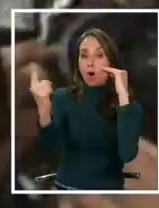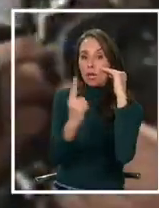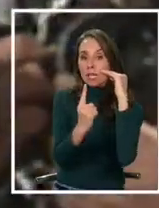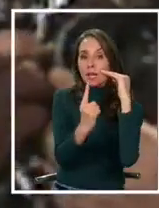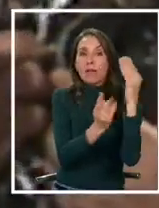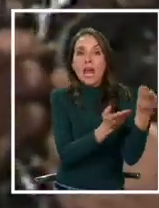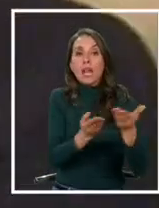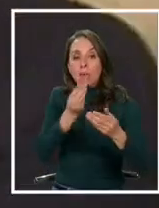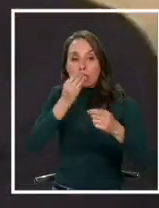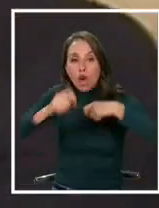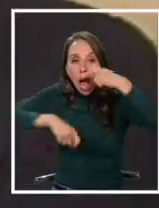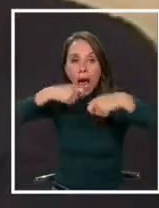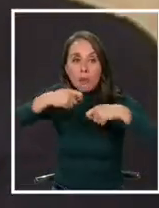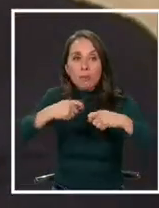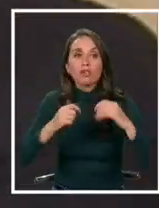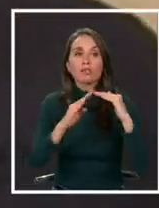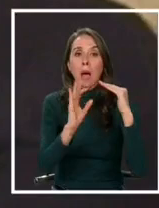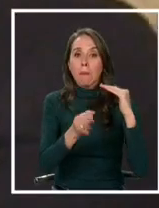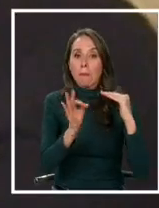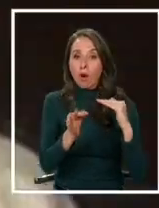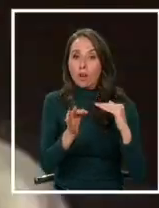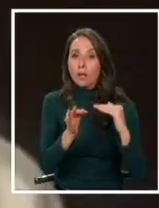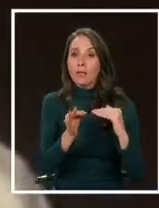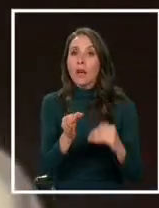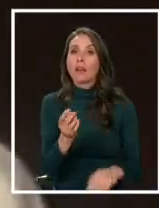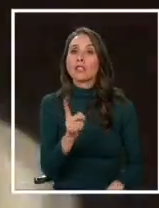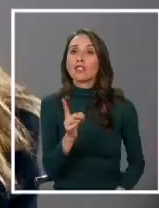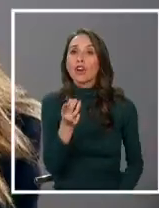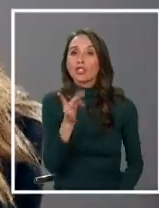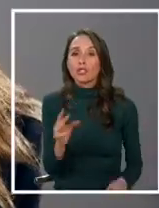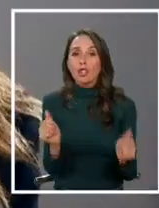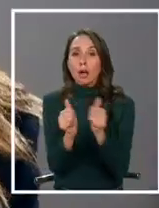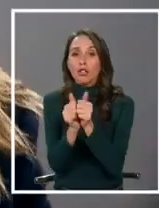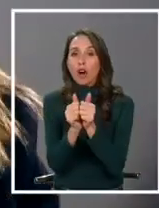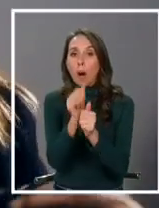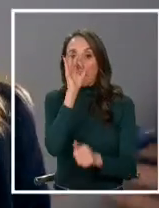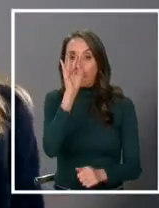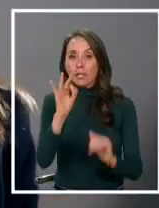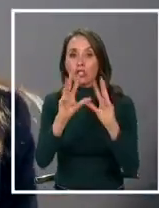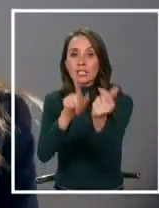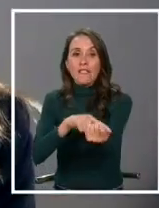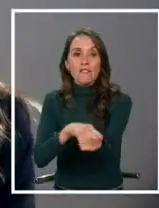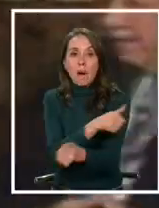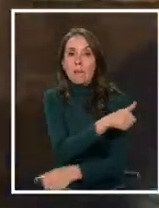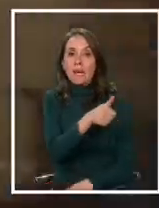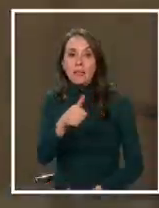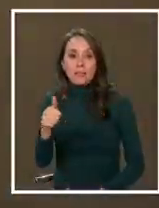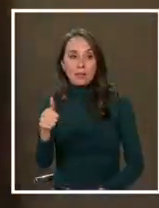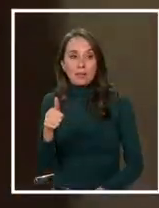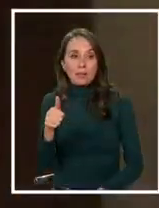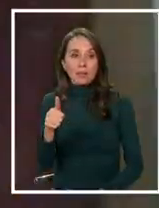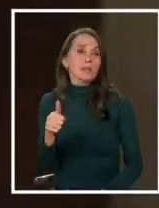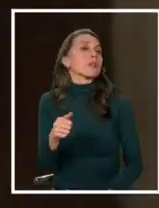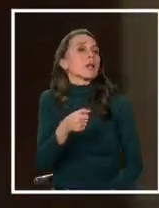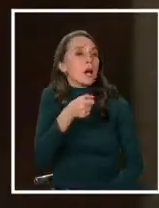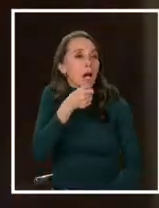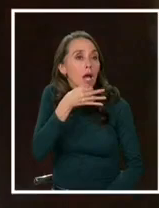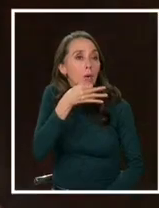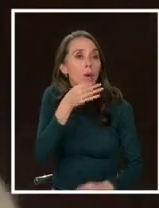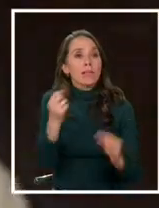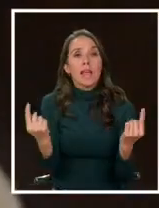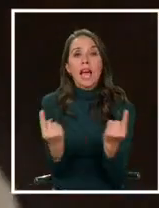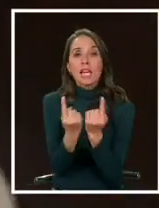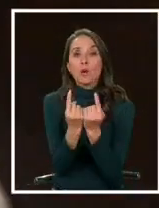a almorzar en ese minuto a la moneda no solo con piné con la familia completa el encuentro se prolongó por